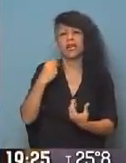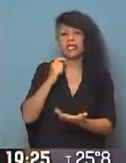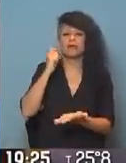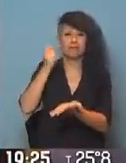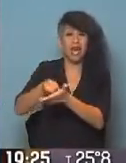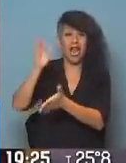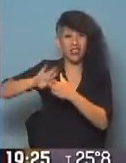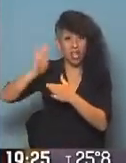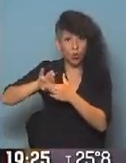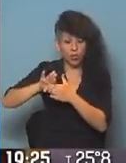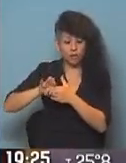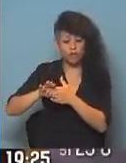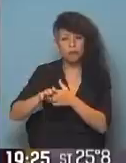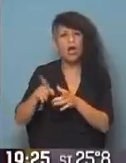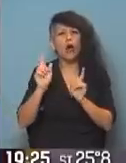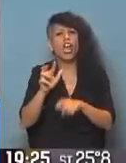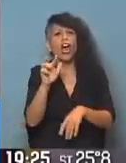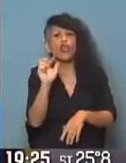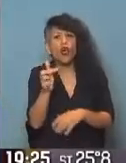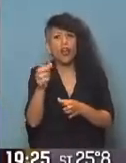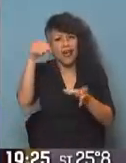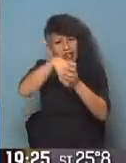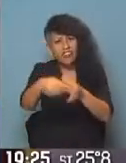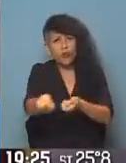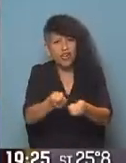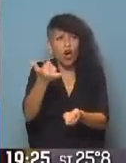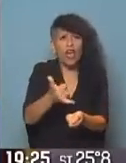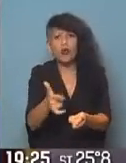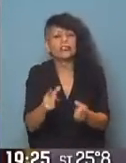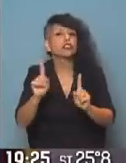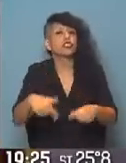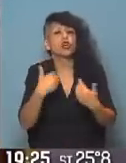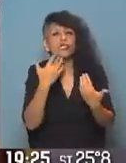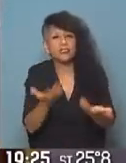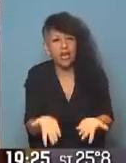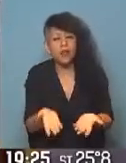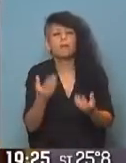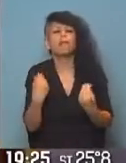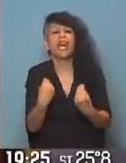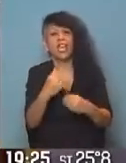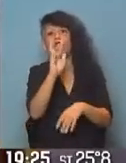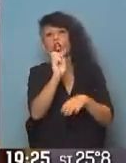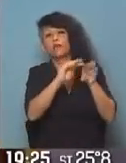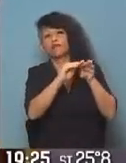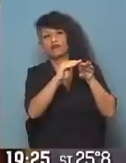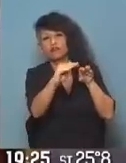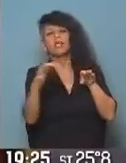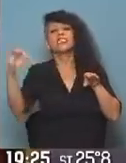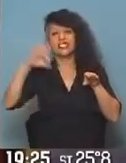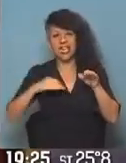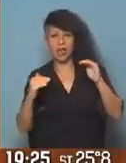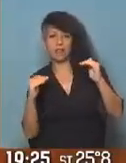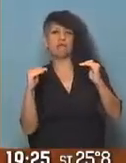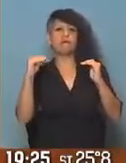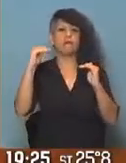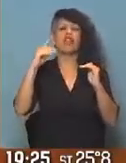se sabe si va a estar son los dólares del mercado que le permite al gobierno tener un dólar más o menos anestesiado para que el salario le gana en inflación federico